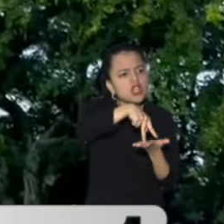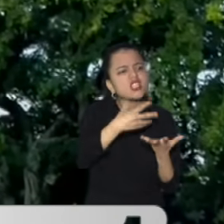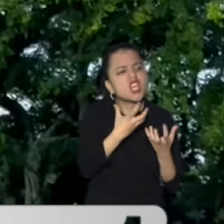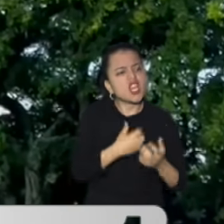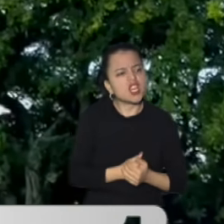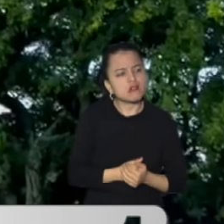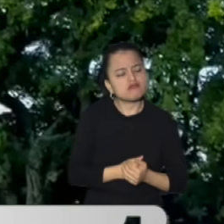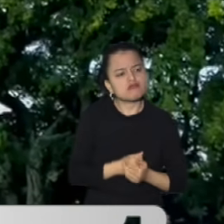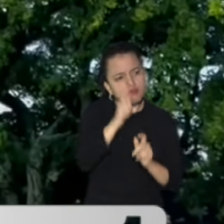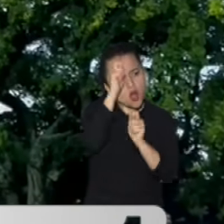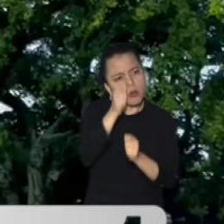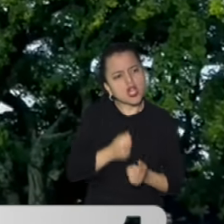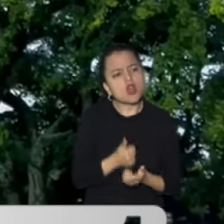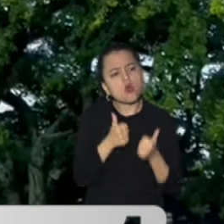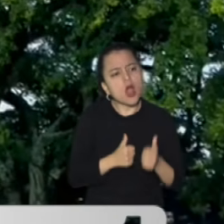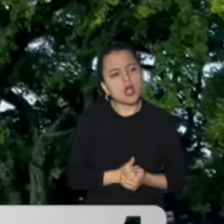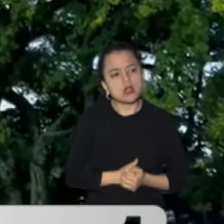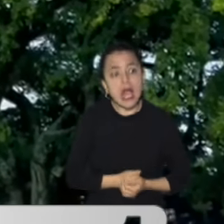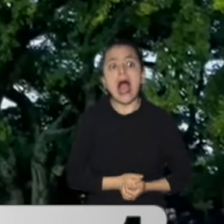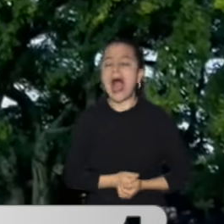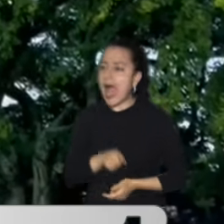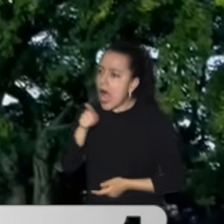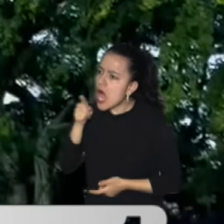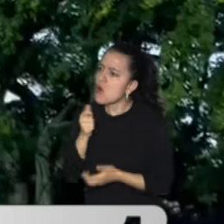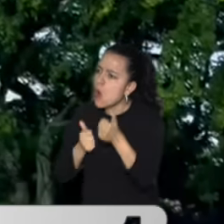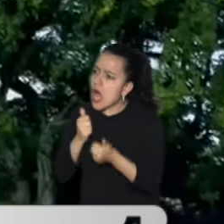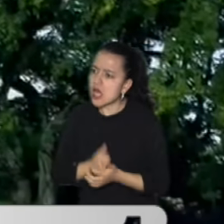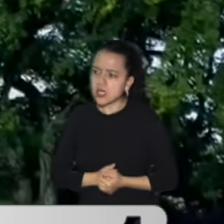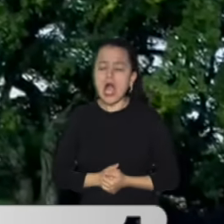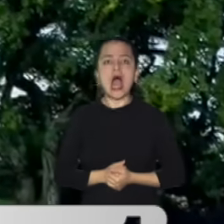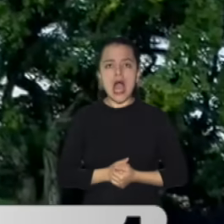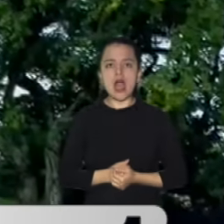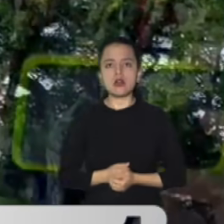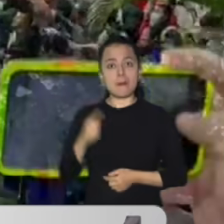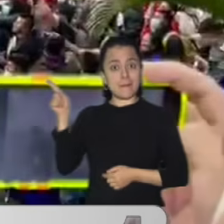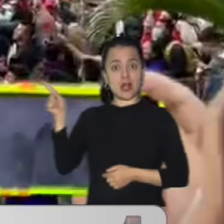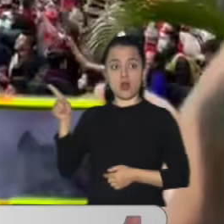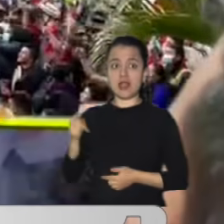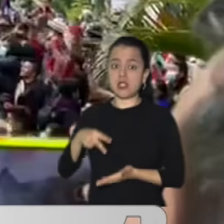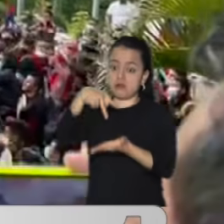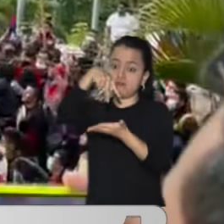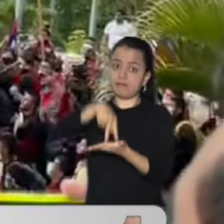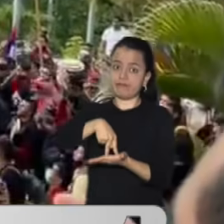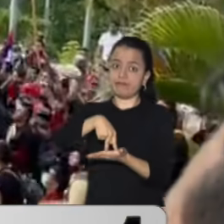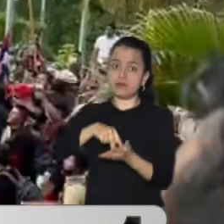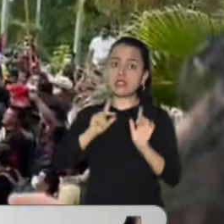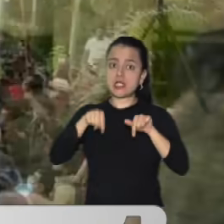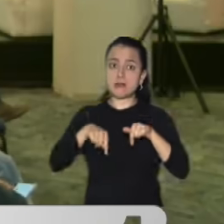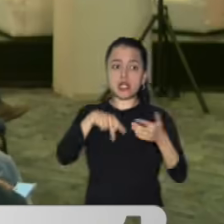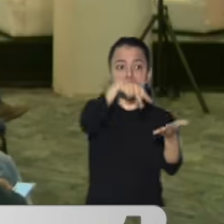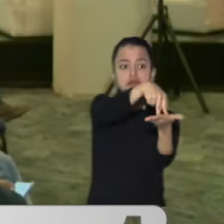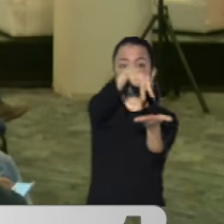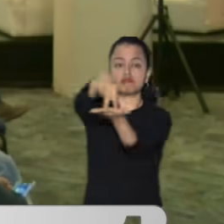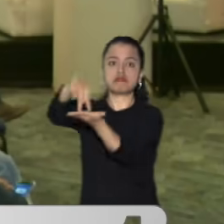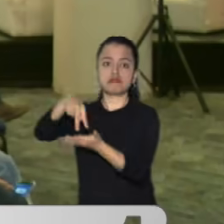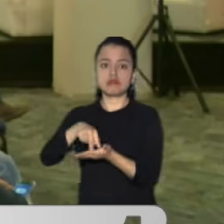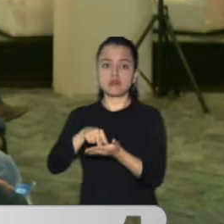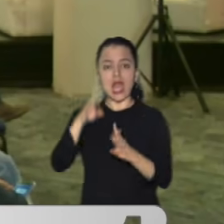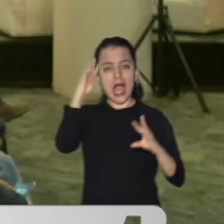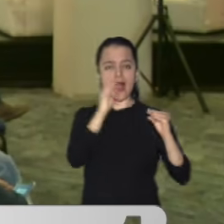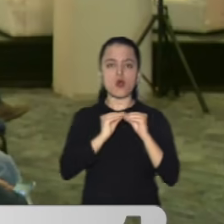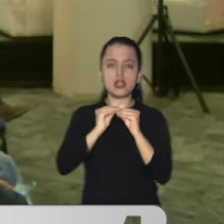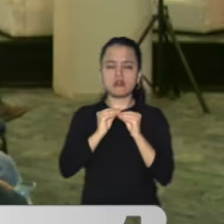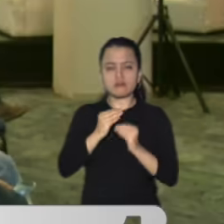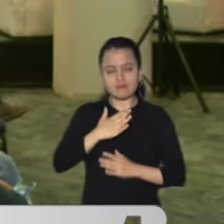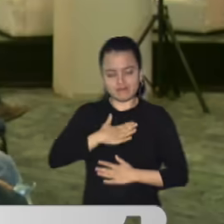estatua sufrió varios daños en su espada y en su estructura luego de que los indígenas Misak la derribaran. Es por ahora la información